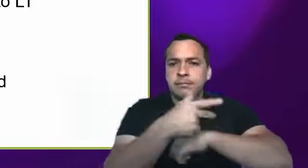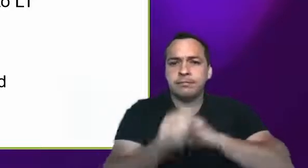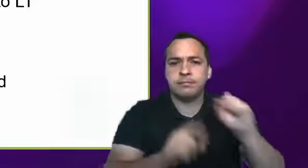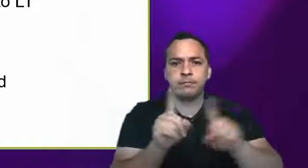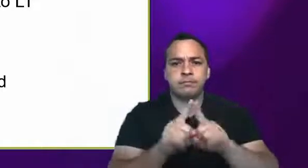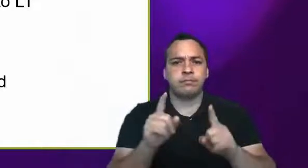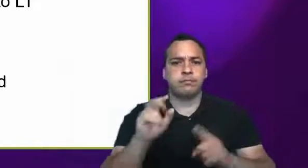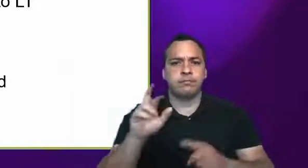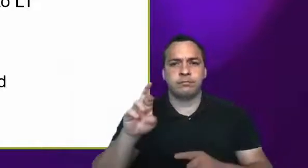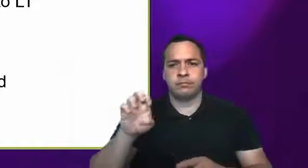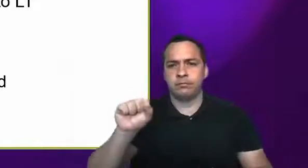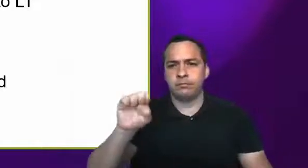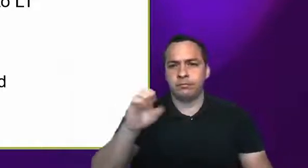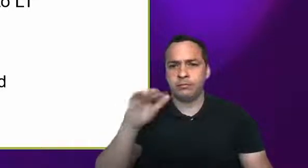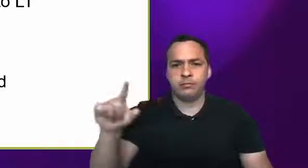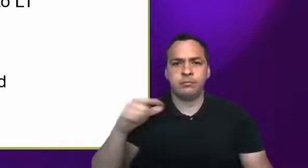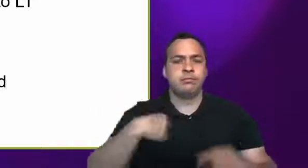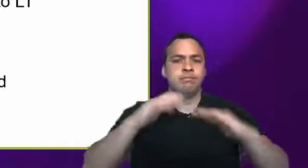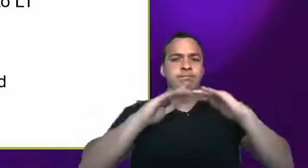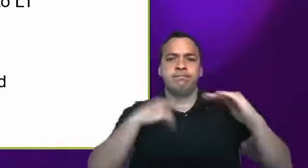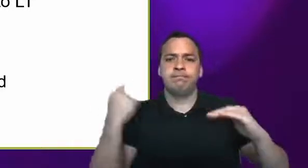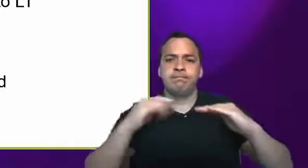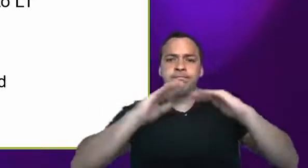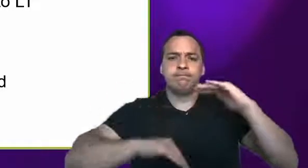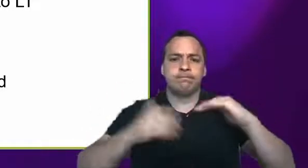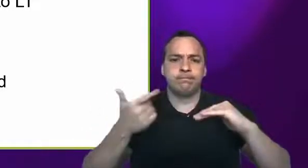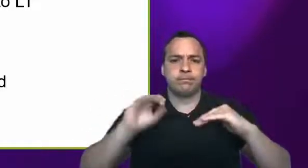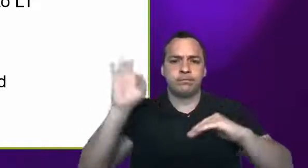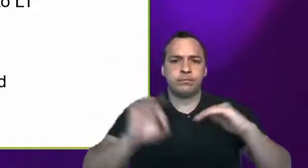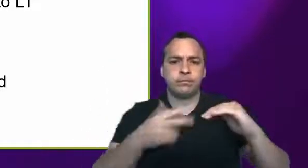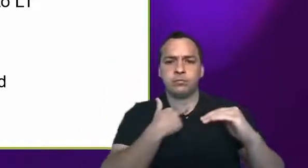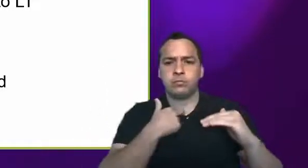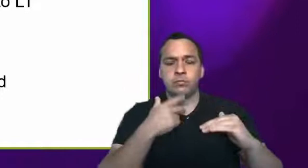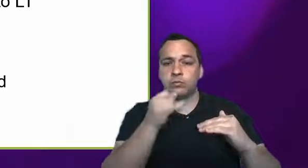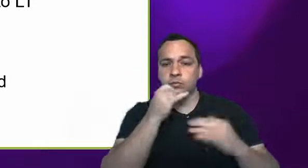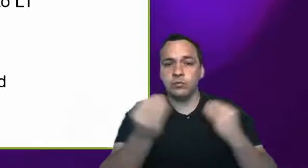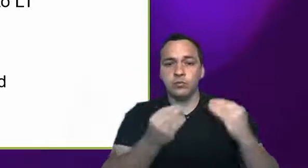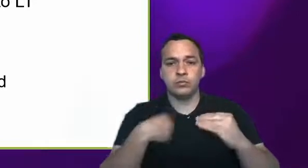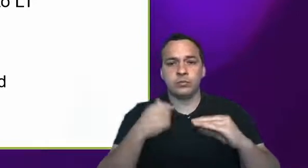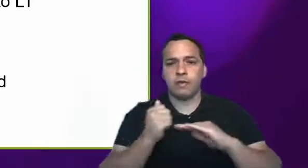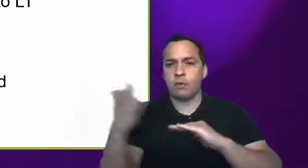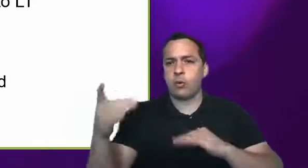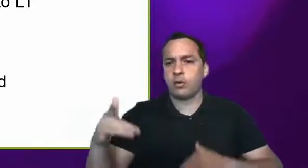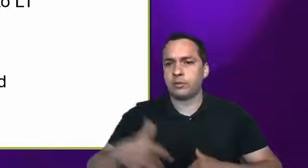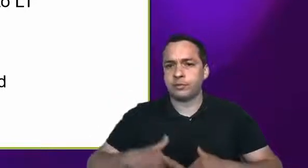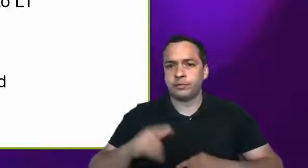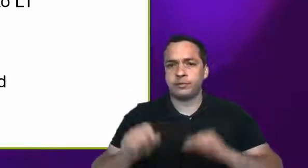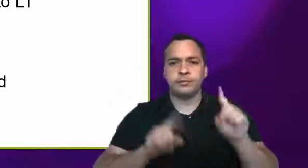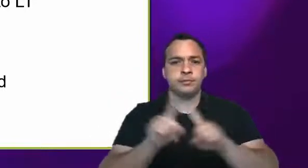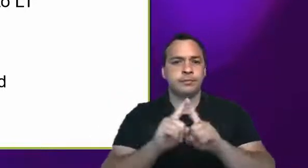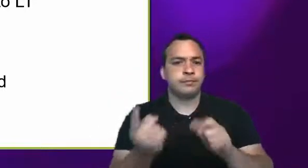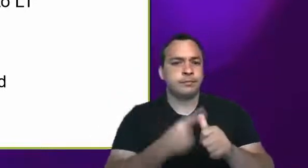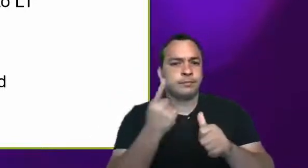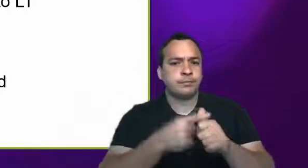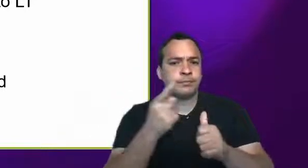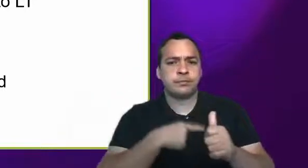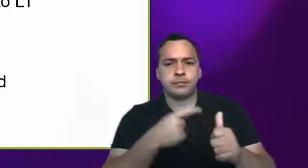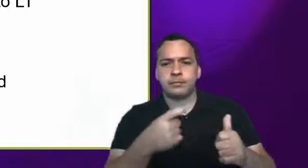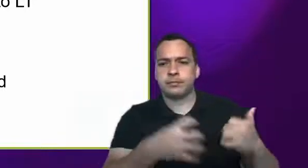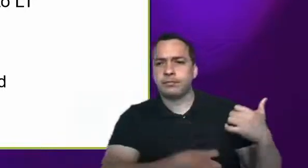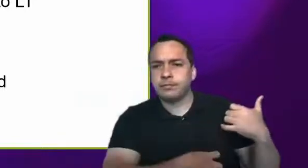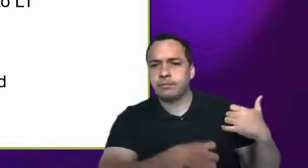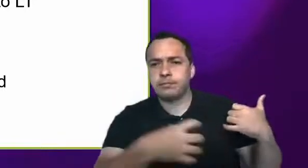ser inferior al 10%, no tiene que haber enfermedad afuera del hígado. Primero removemos,